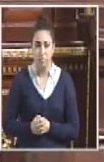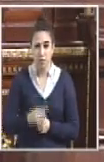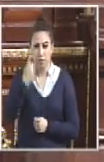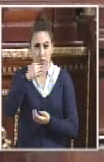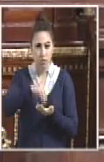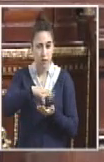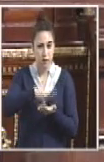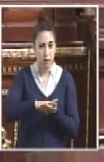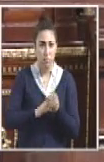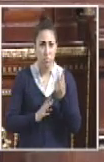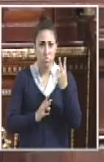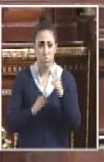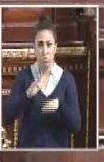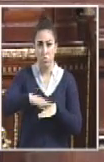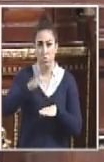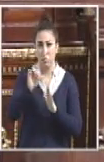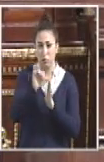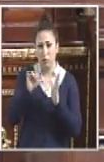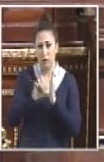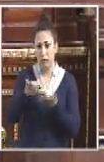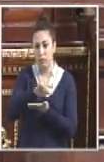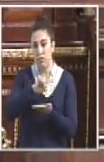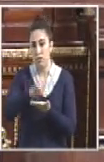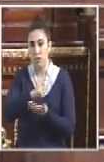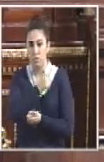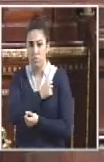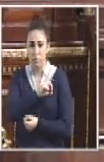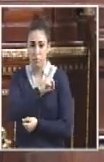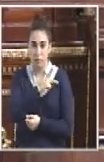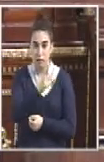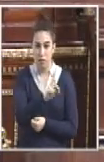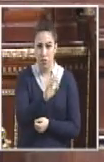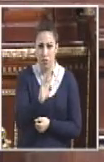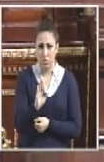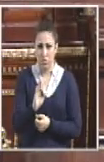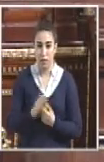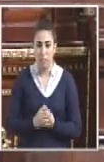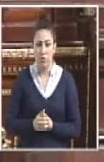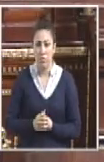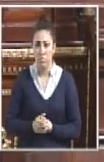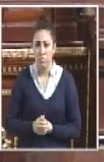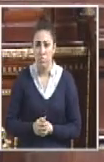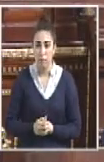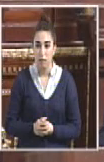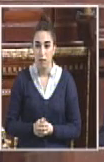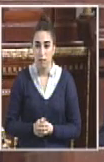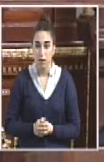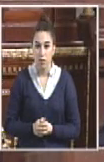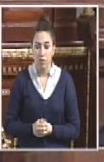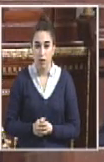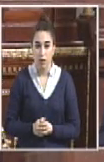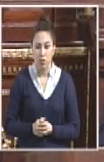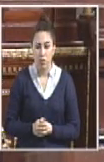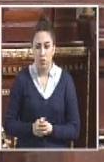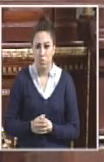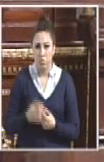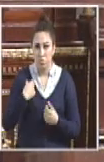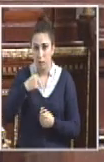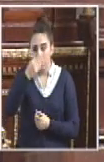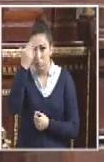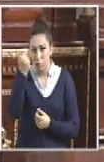2 artículos a la Ley de Salud del Distrito Federal. Yo no sé si con